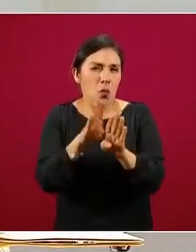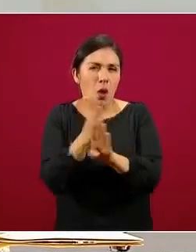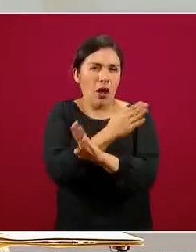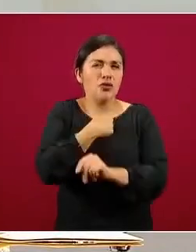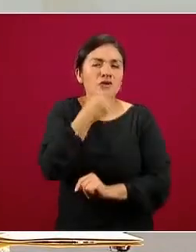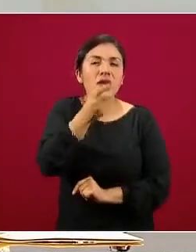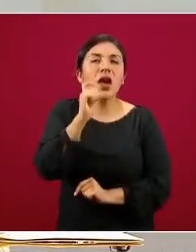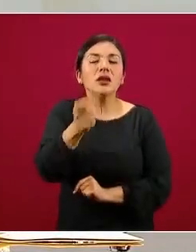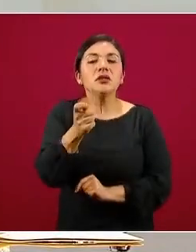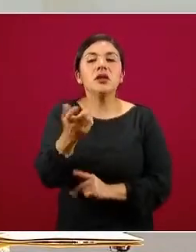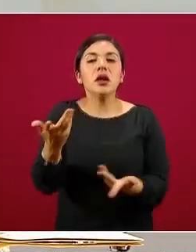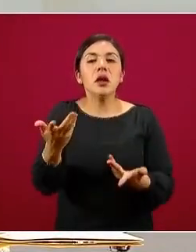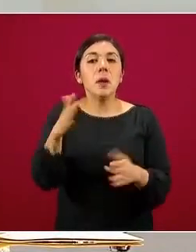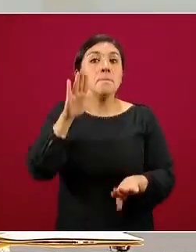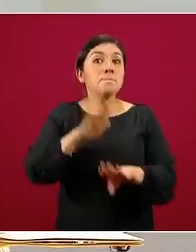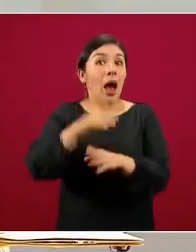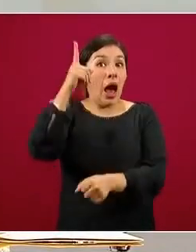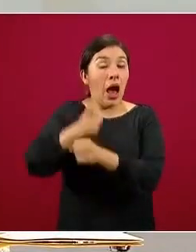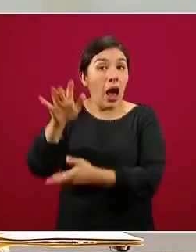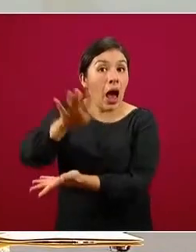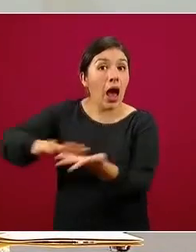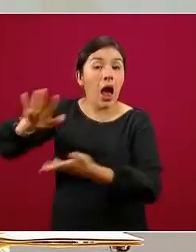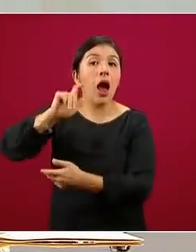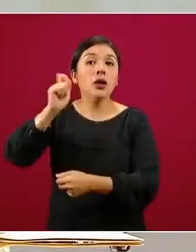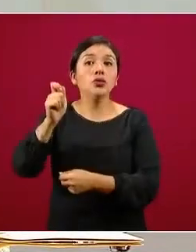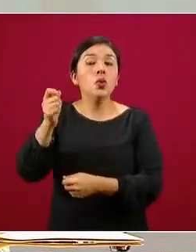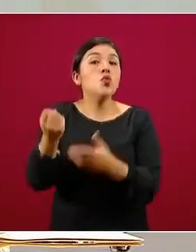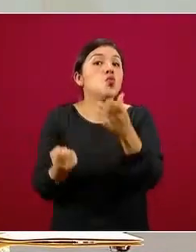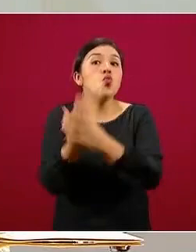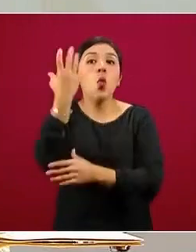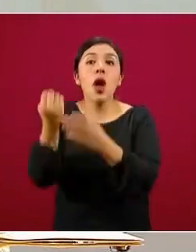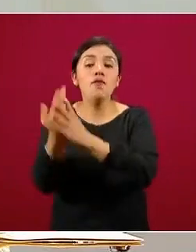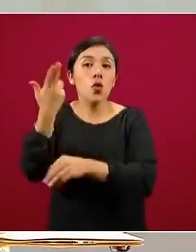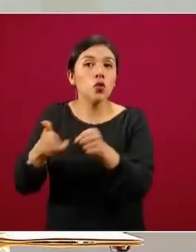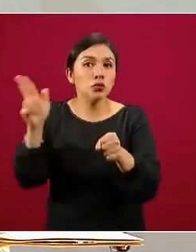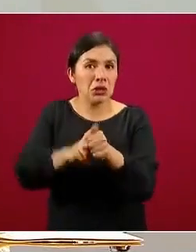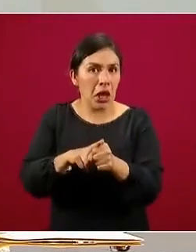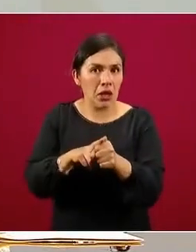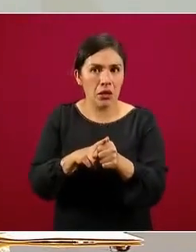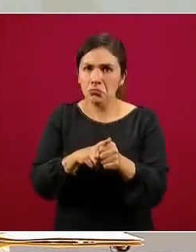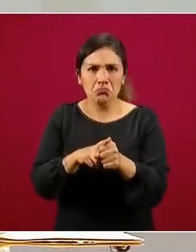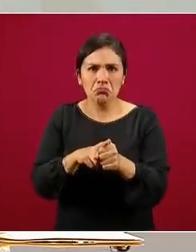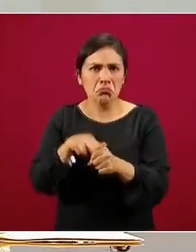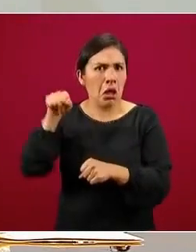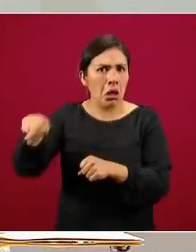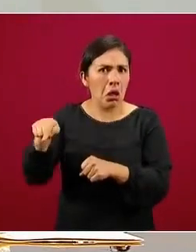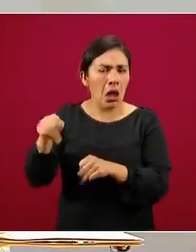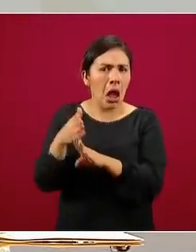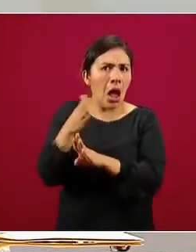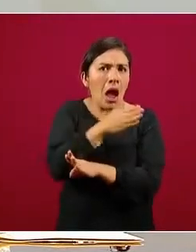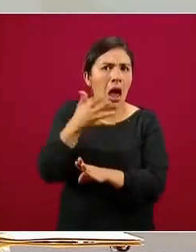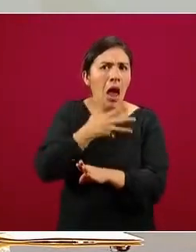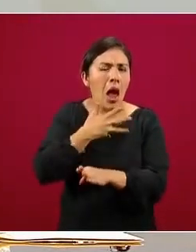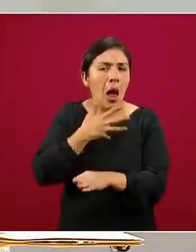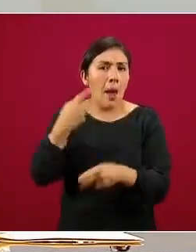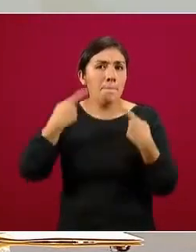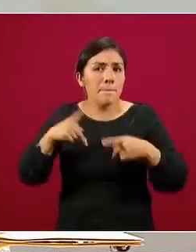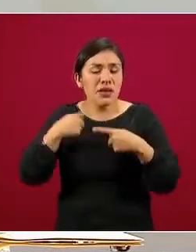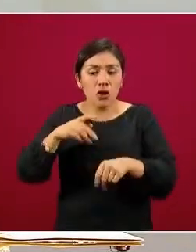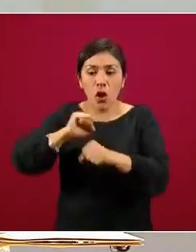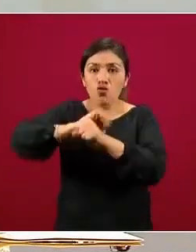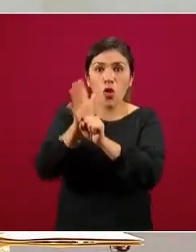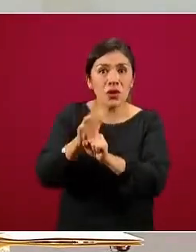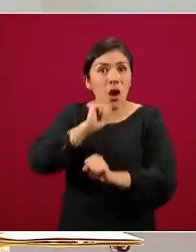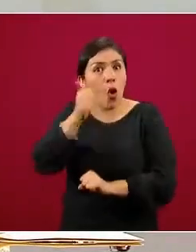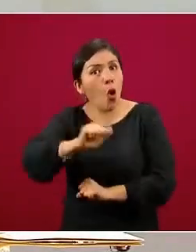epson la gran mayoría de ellos son completamente nuevos nunca han tenido el paciente es no podía